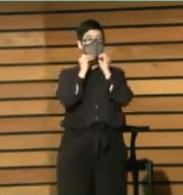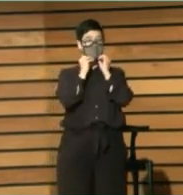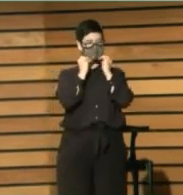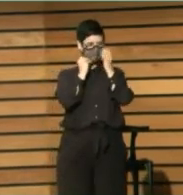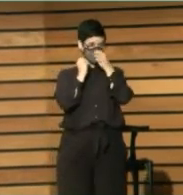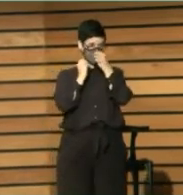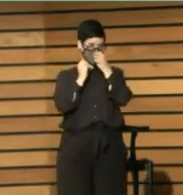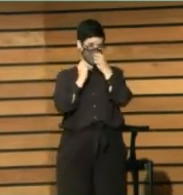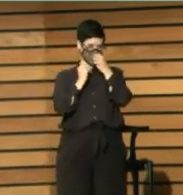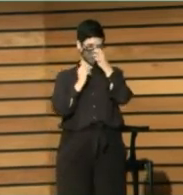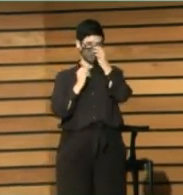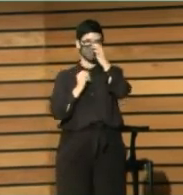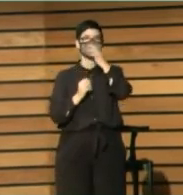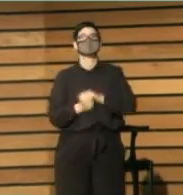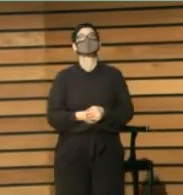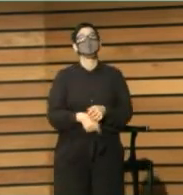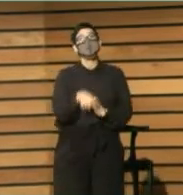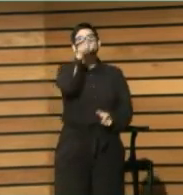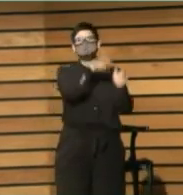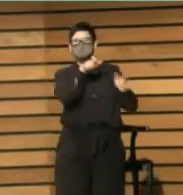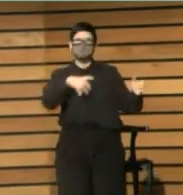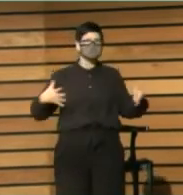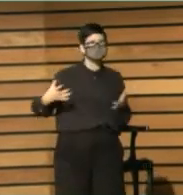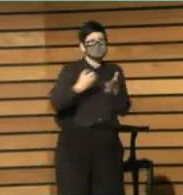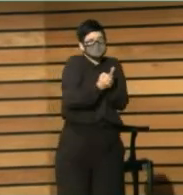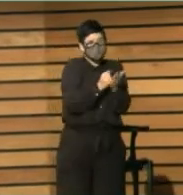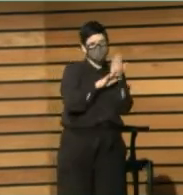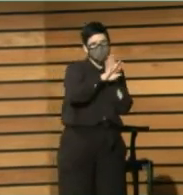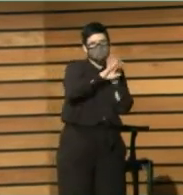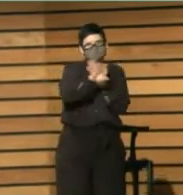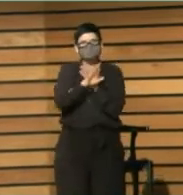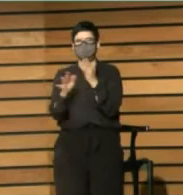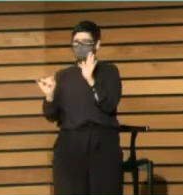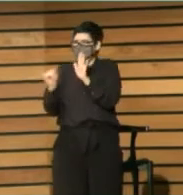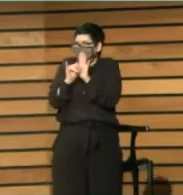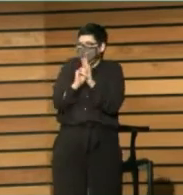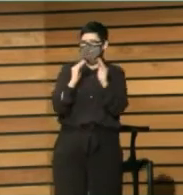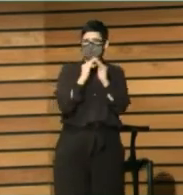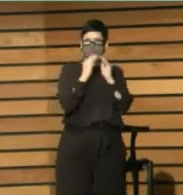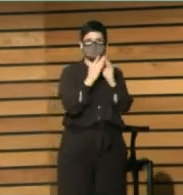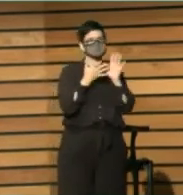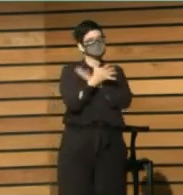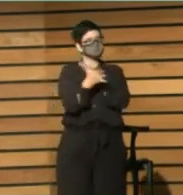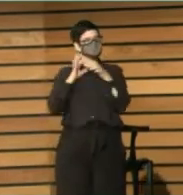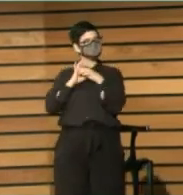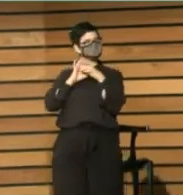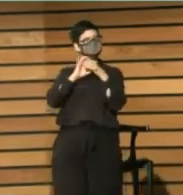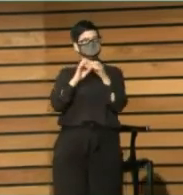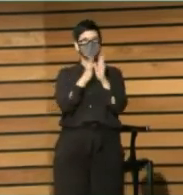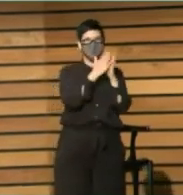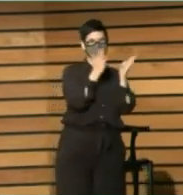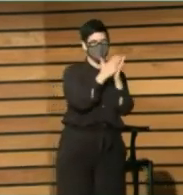luego a los personajes de los libros que iba leyendo. Sentí eso leyendo a Knut